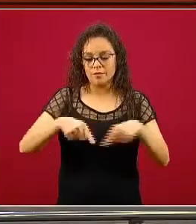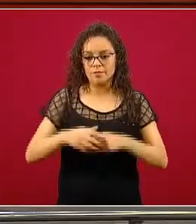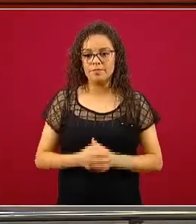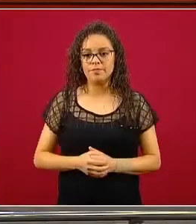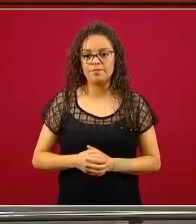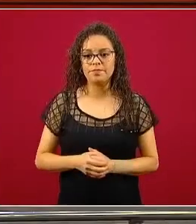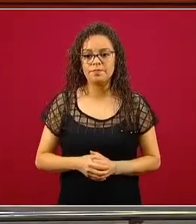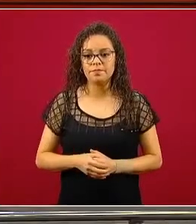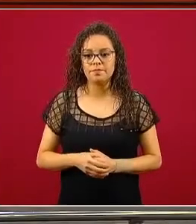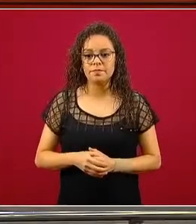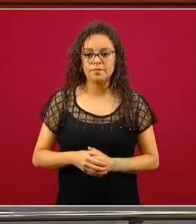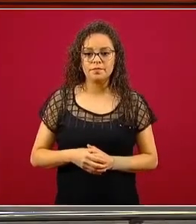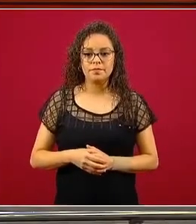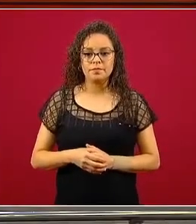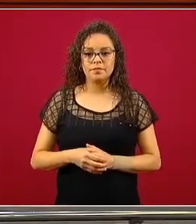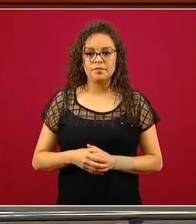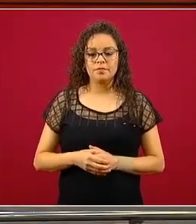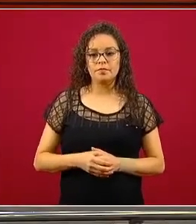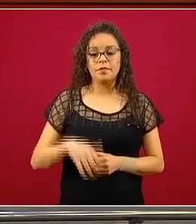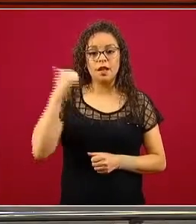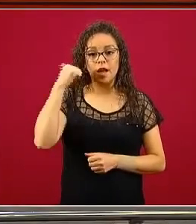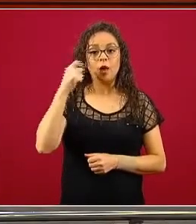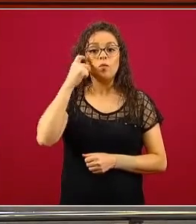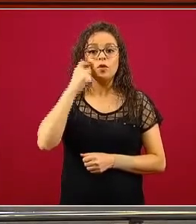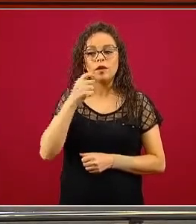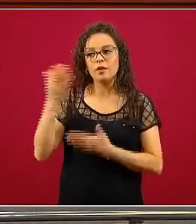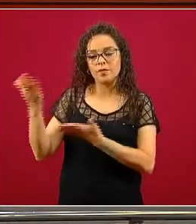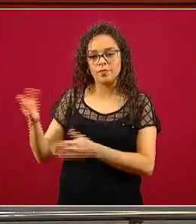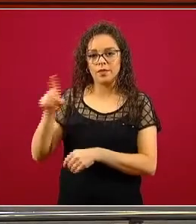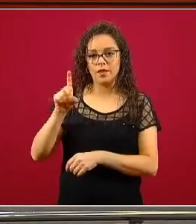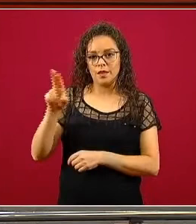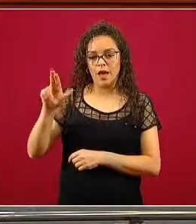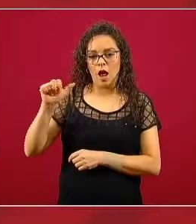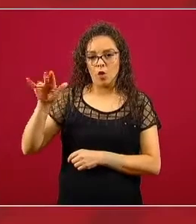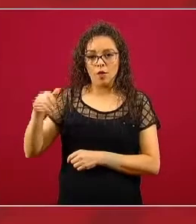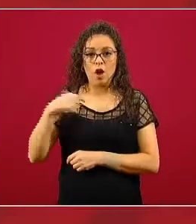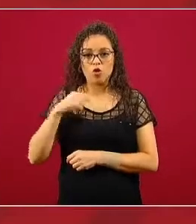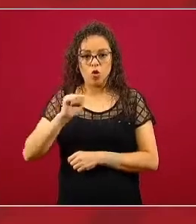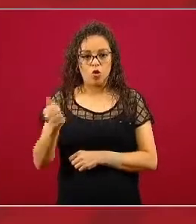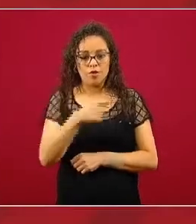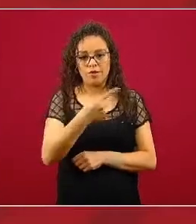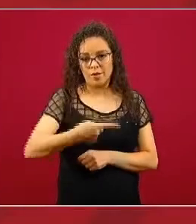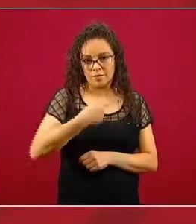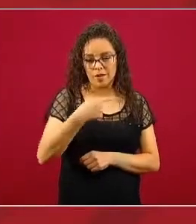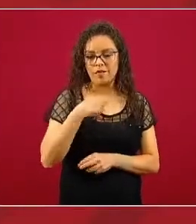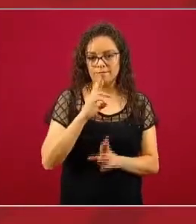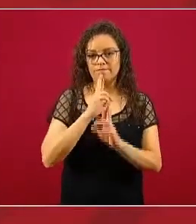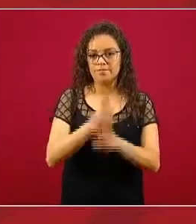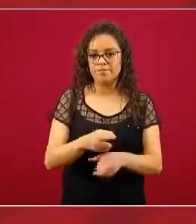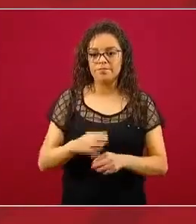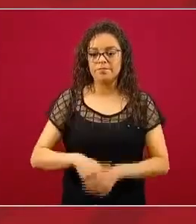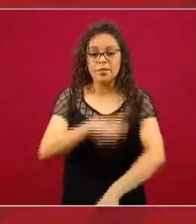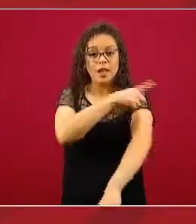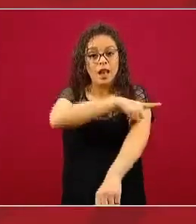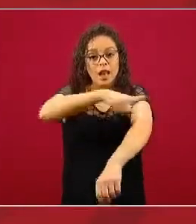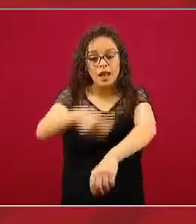le dejo la de Acapulco y Guerrero al doctor Alomía. Lo de la Liga